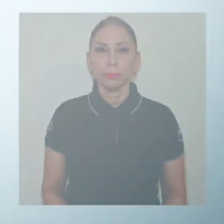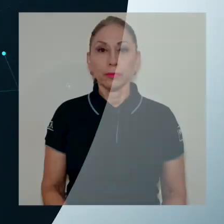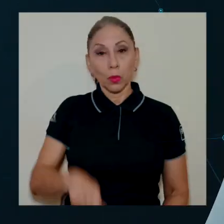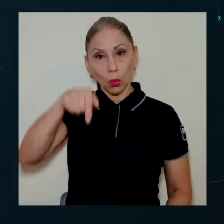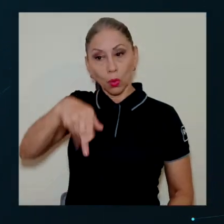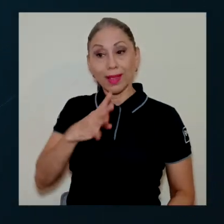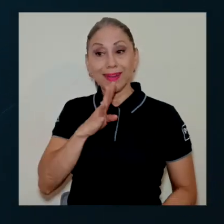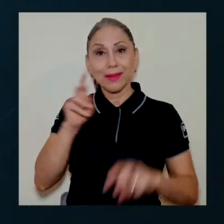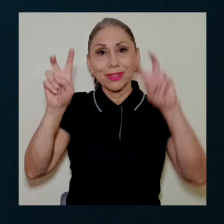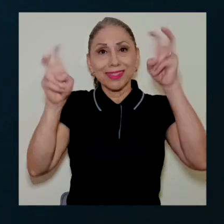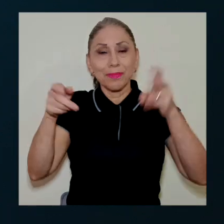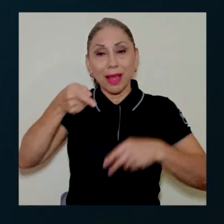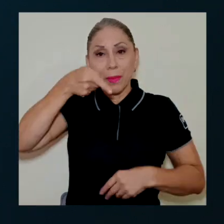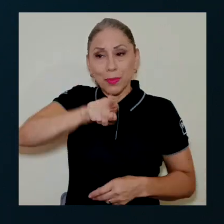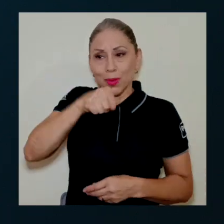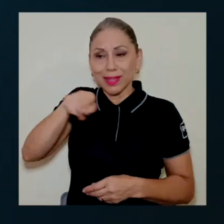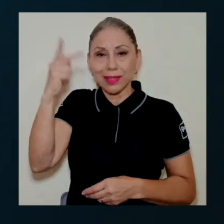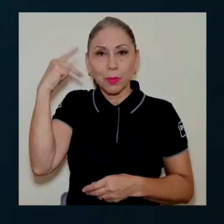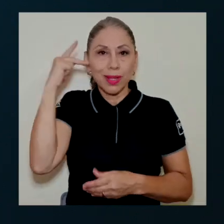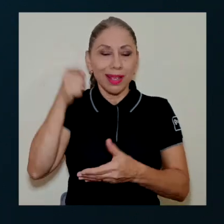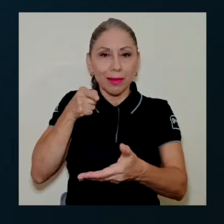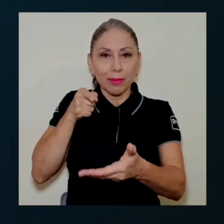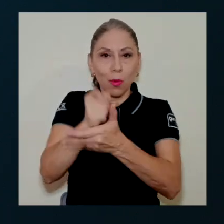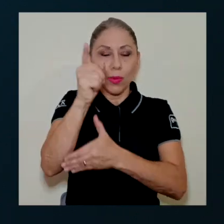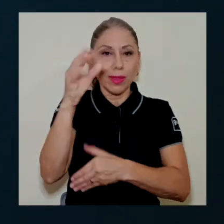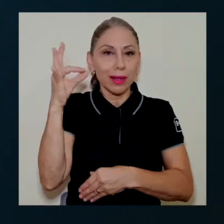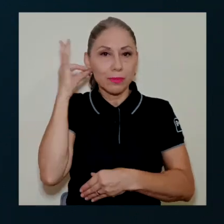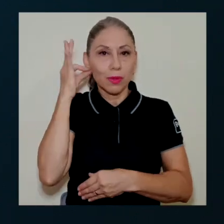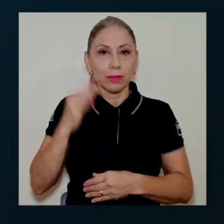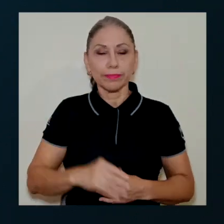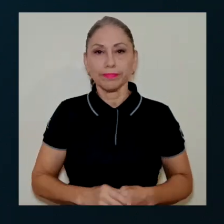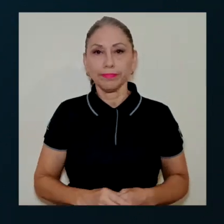Hoy hablaremos sobre la violencia política contra las mujeres.